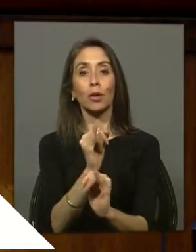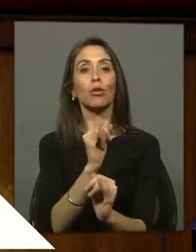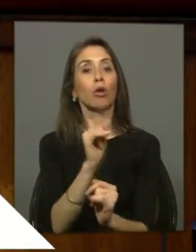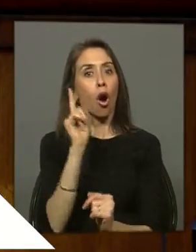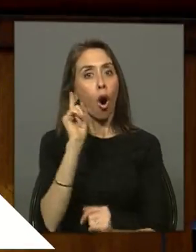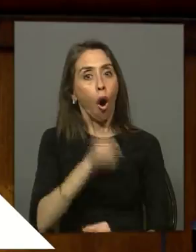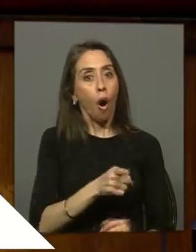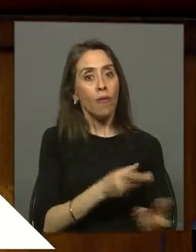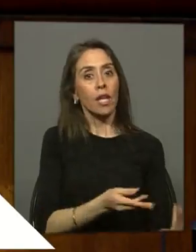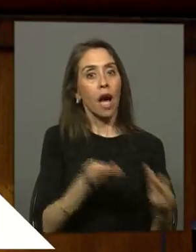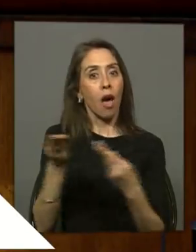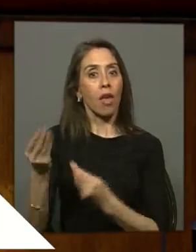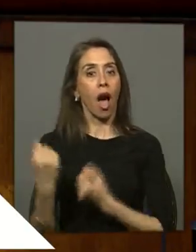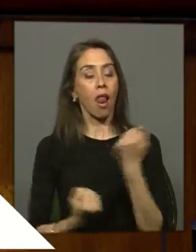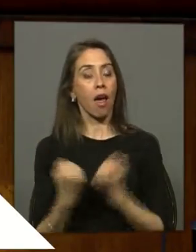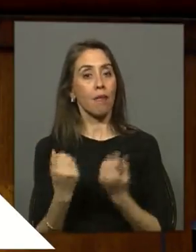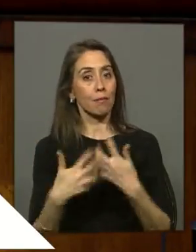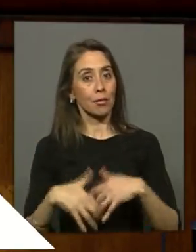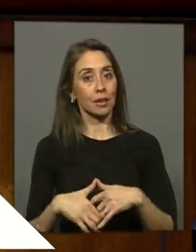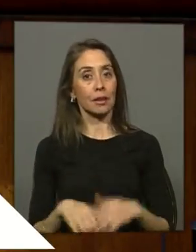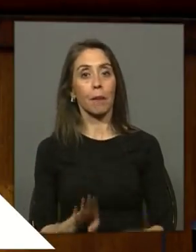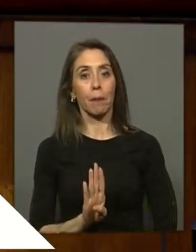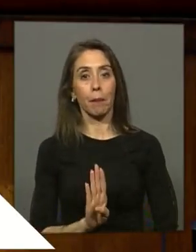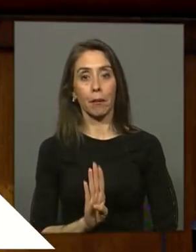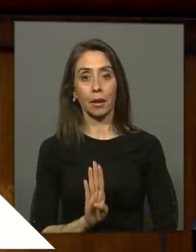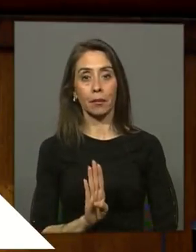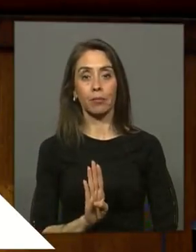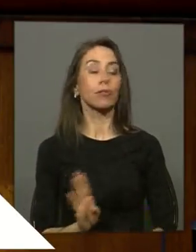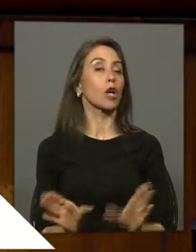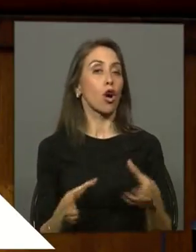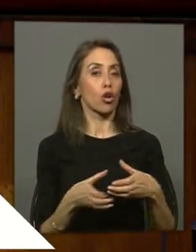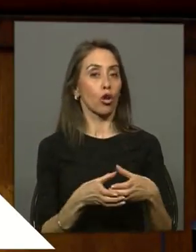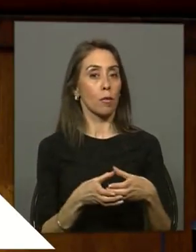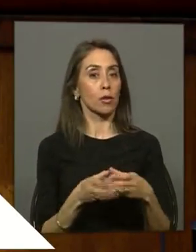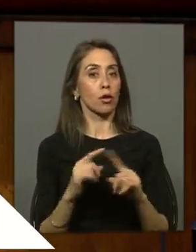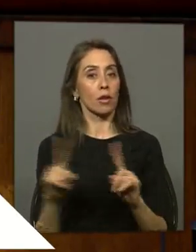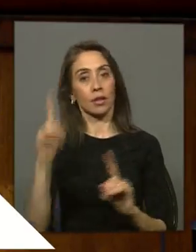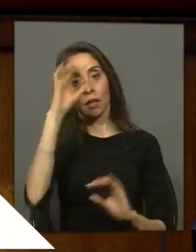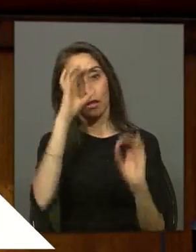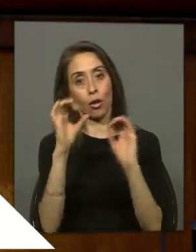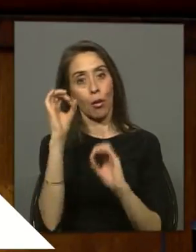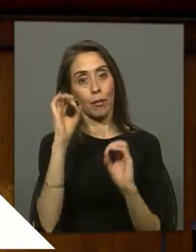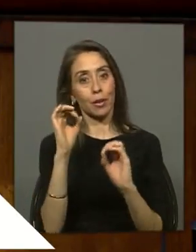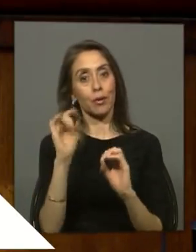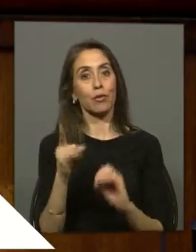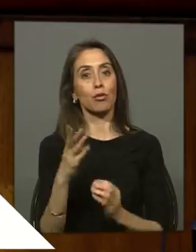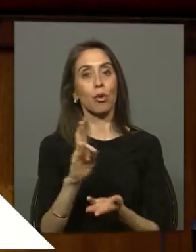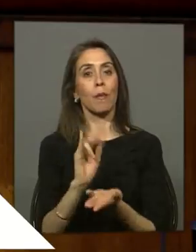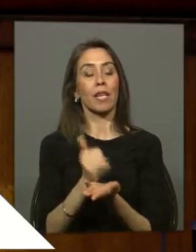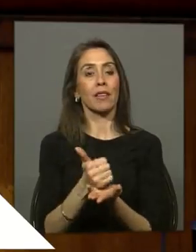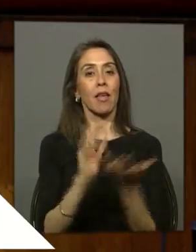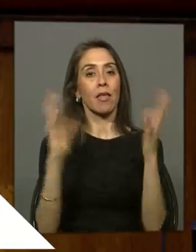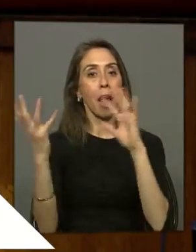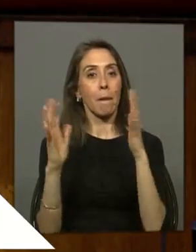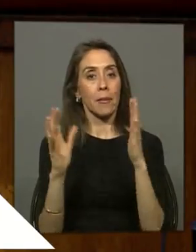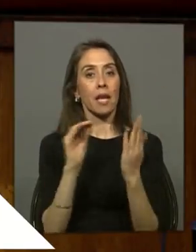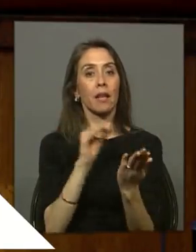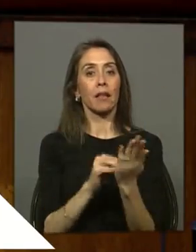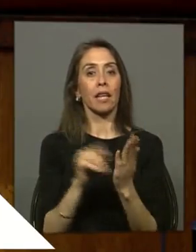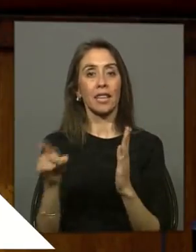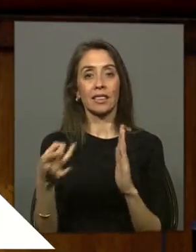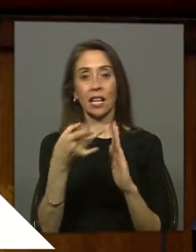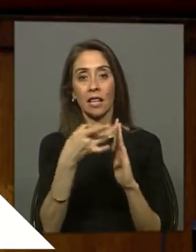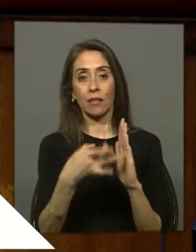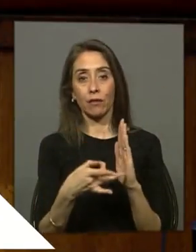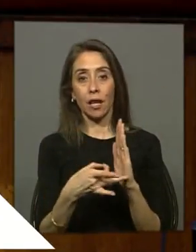obligado a entregar el titular letra B por lo tanto la comisión discrepa el criterio de la superintendencia medioambiente al calificar las infracciones